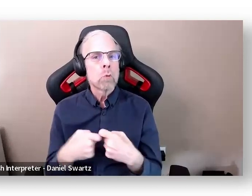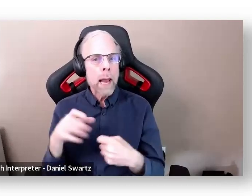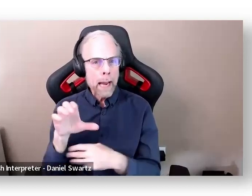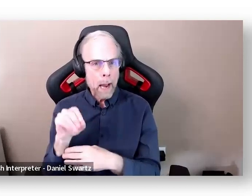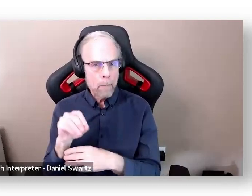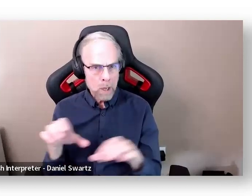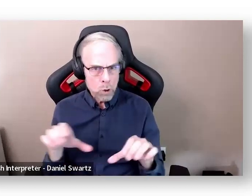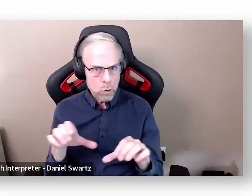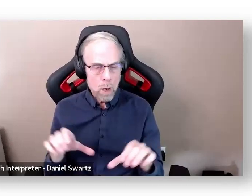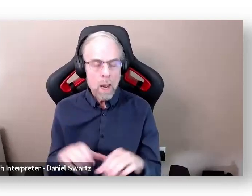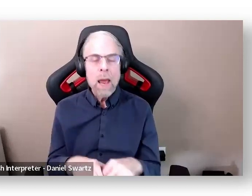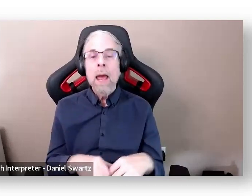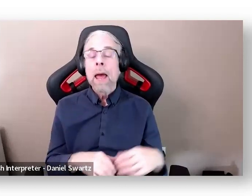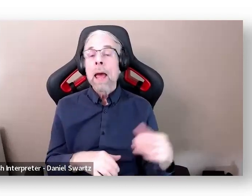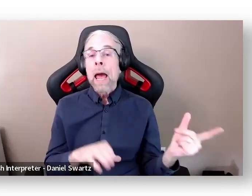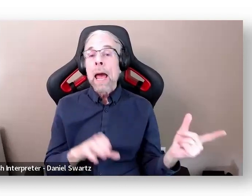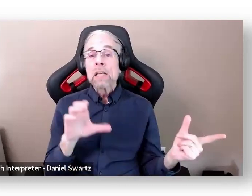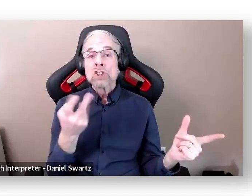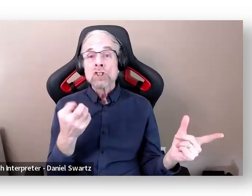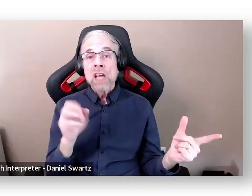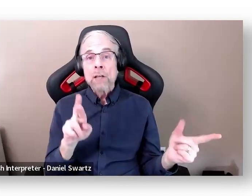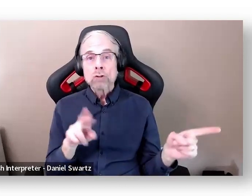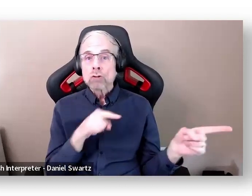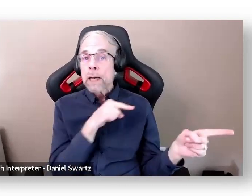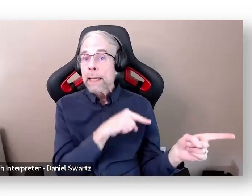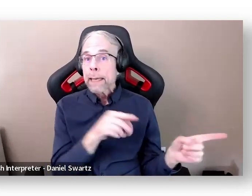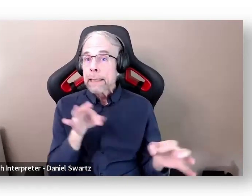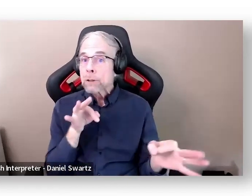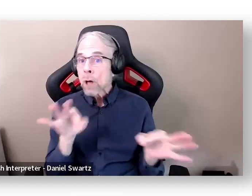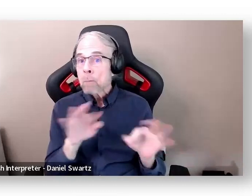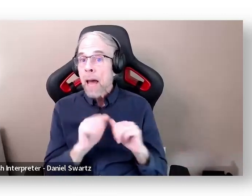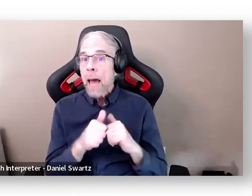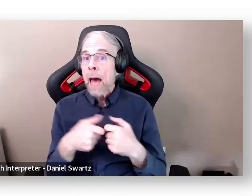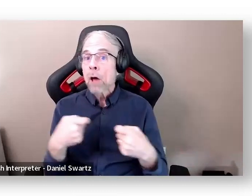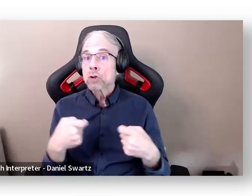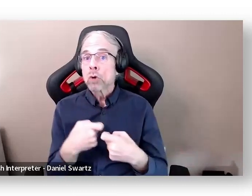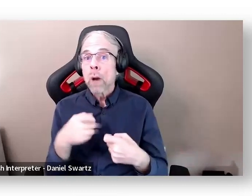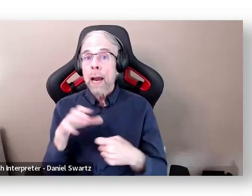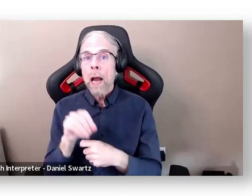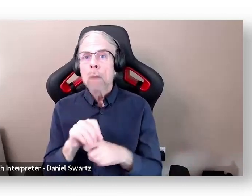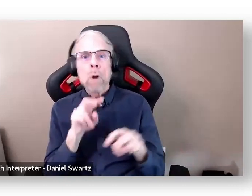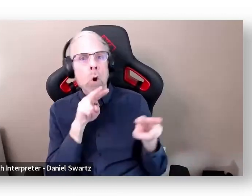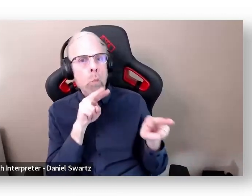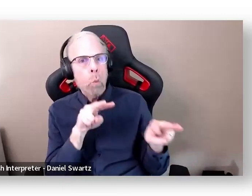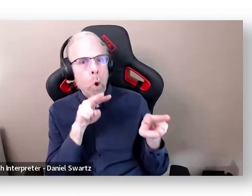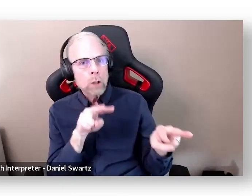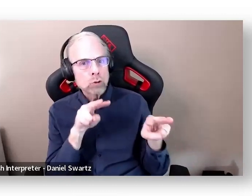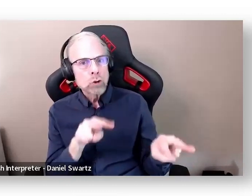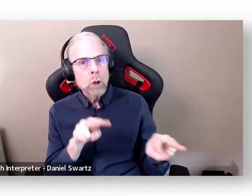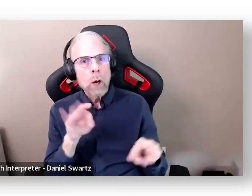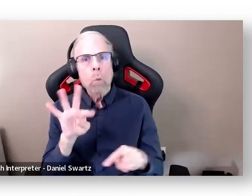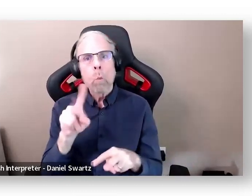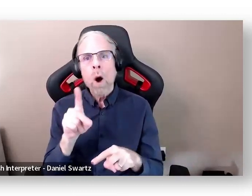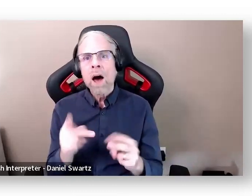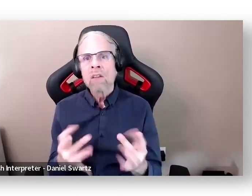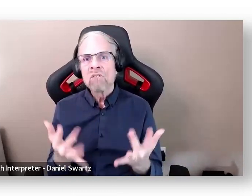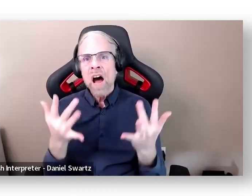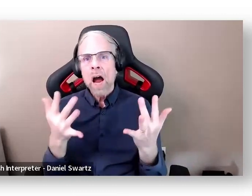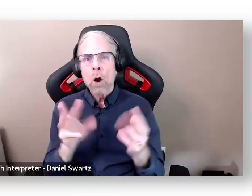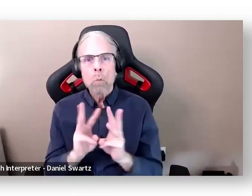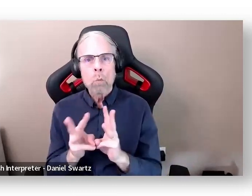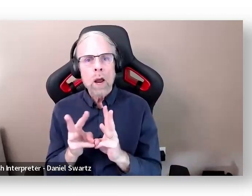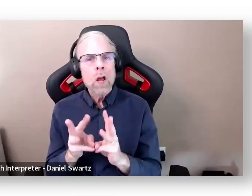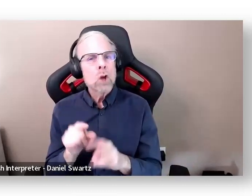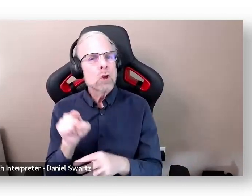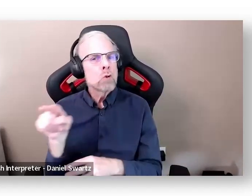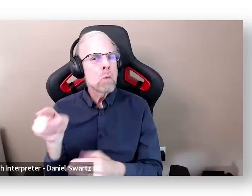porque no nomás es trabajo de suministro de electricidad. Como Chester les explicó, es como